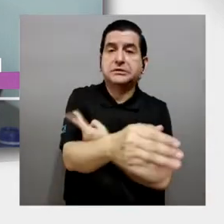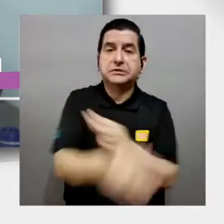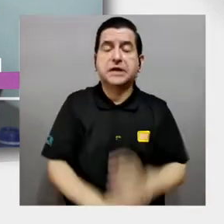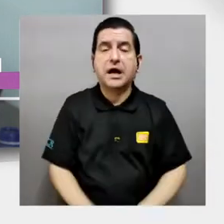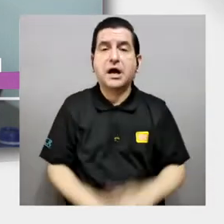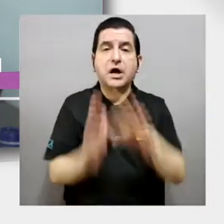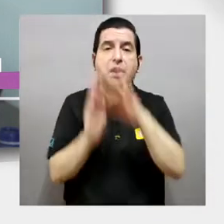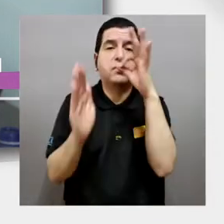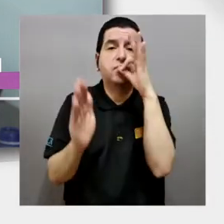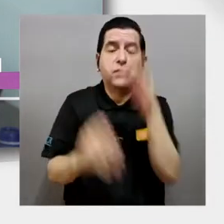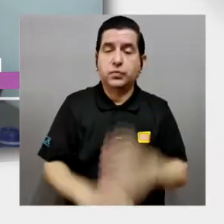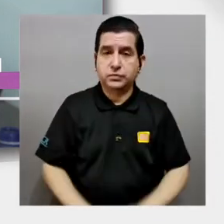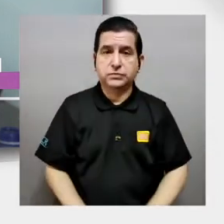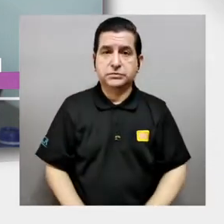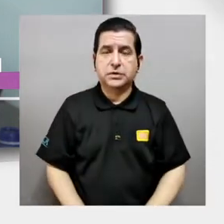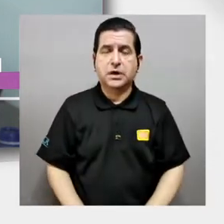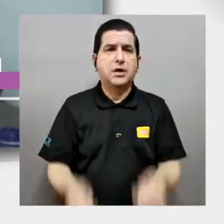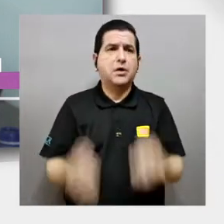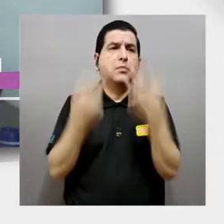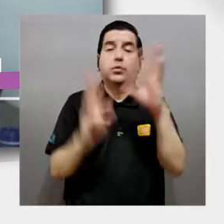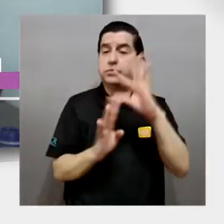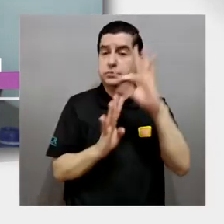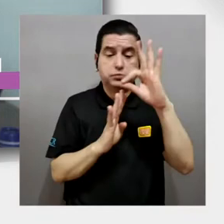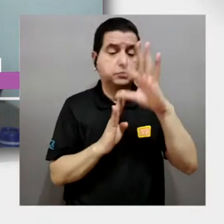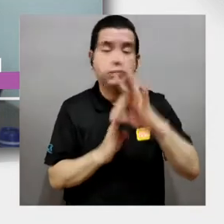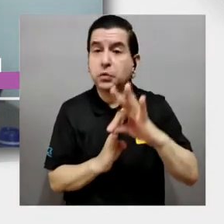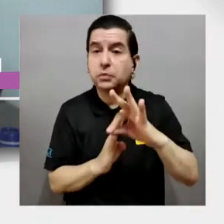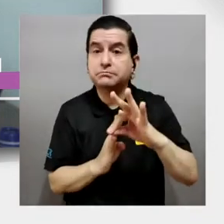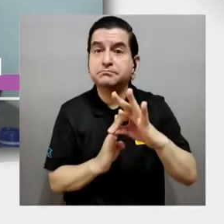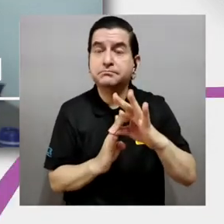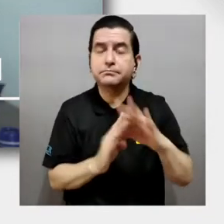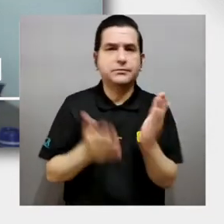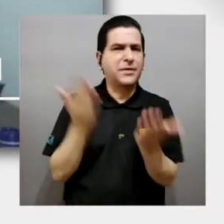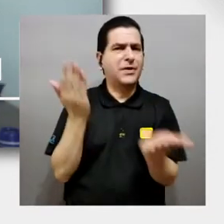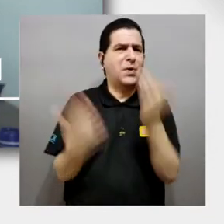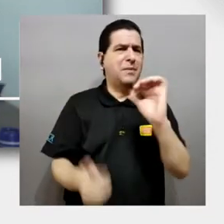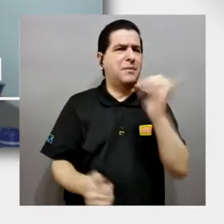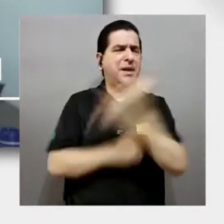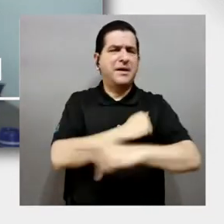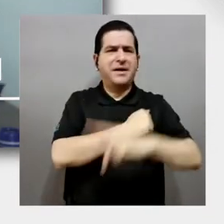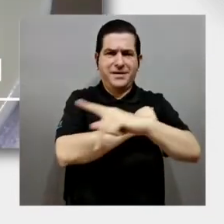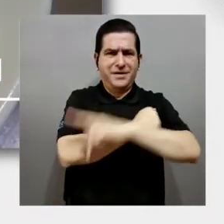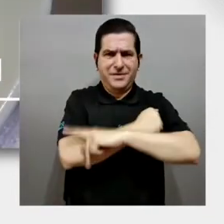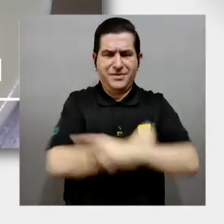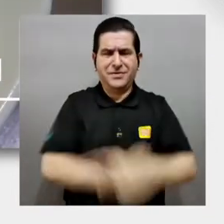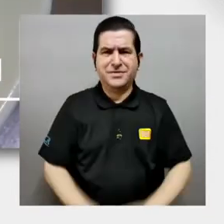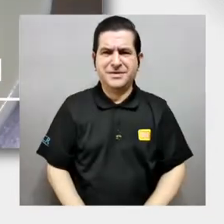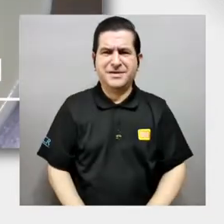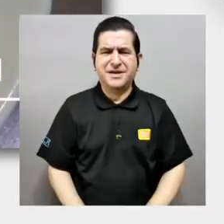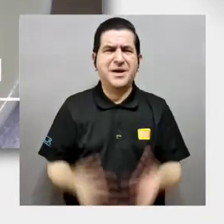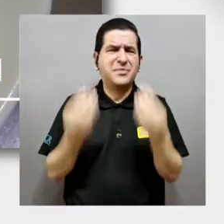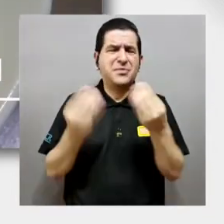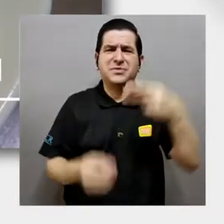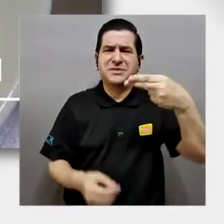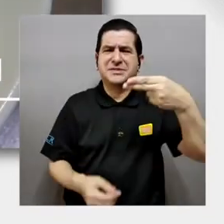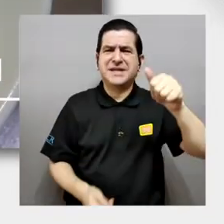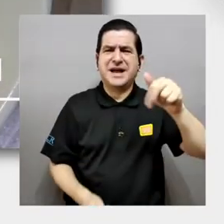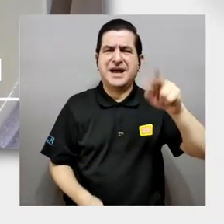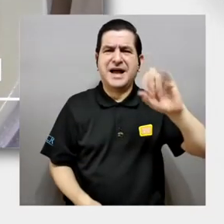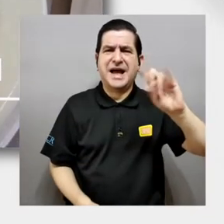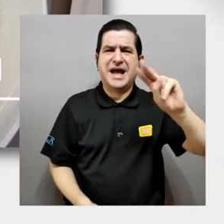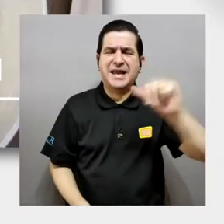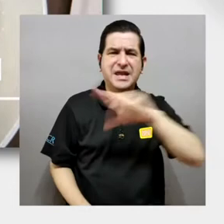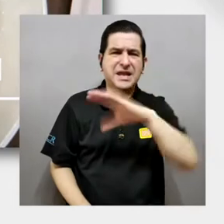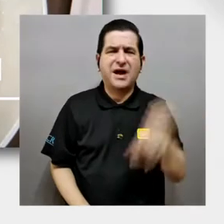encuentran verduras, frutas y hay muchas opciones. Comparando con otros países, hay